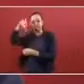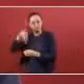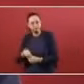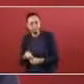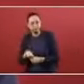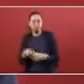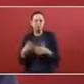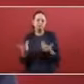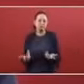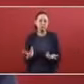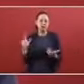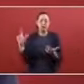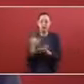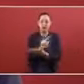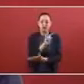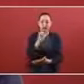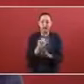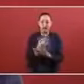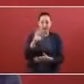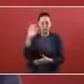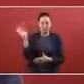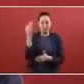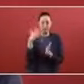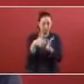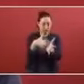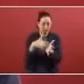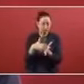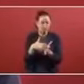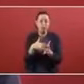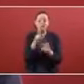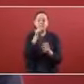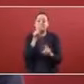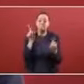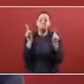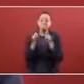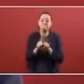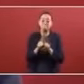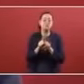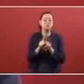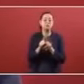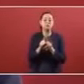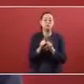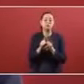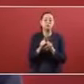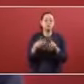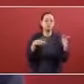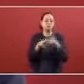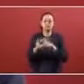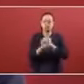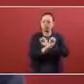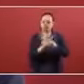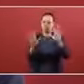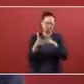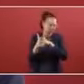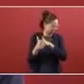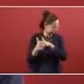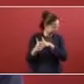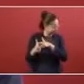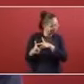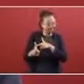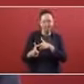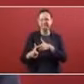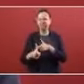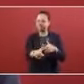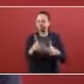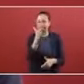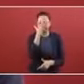la ley de federal de austeridad republicana y el ejemplo y la transparencia hasta las últimas consecuencias que este gobierno